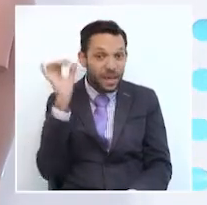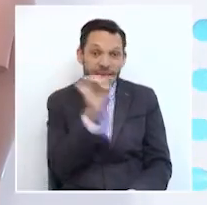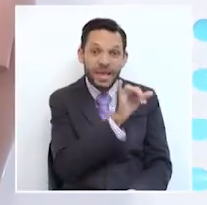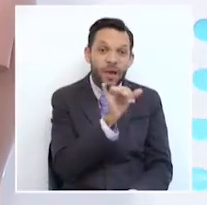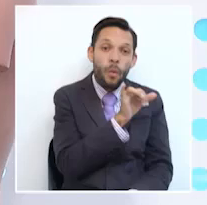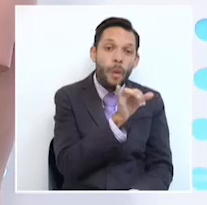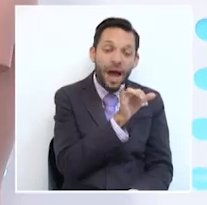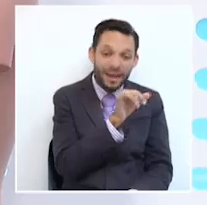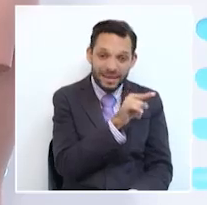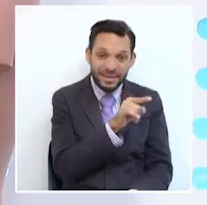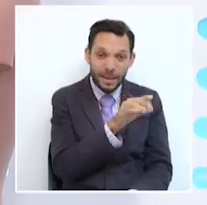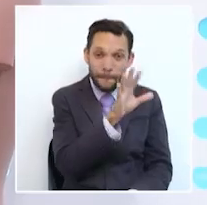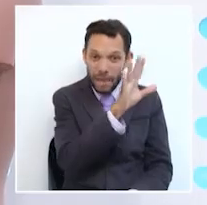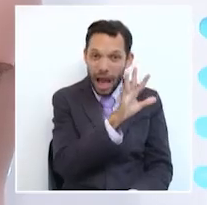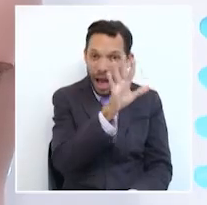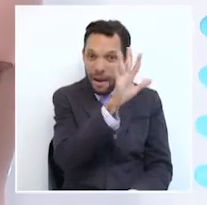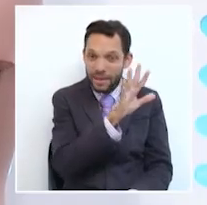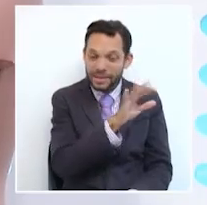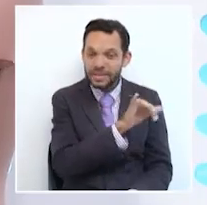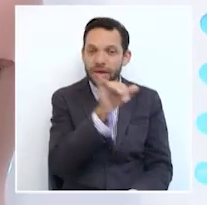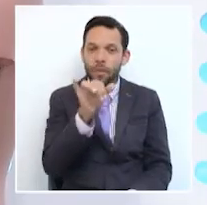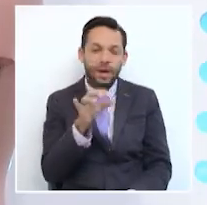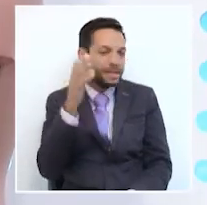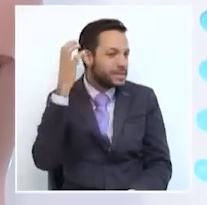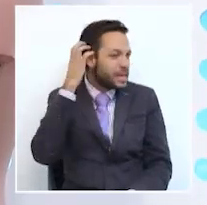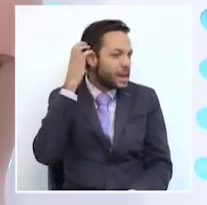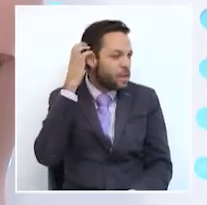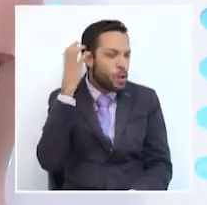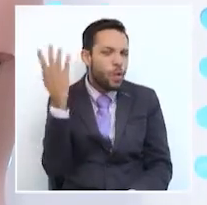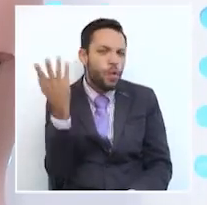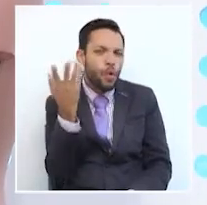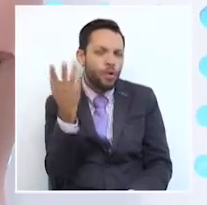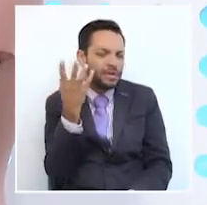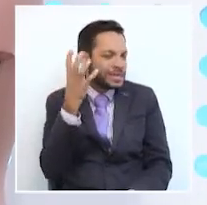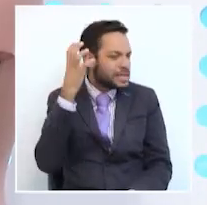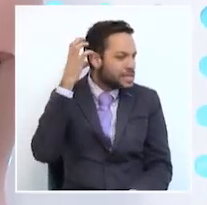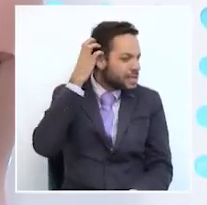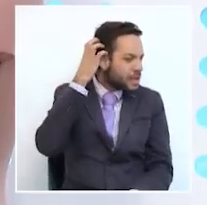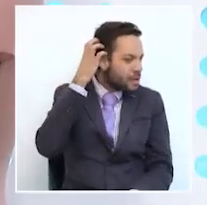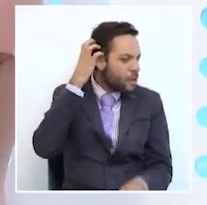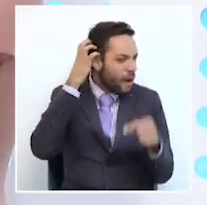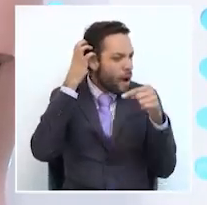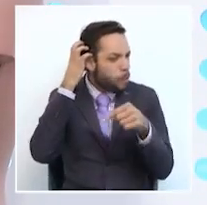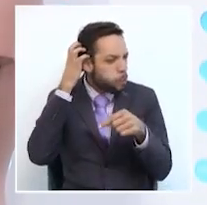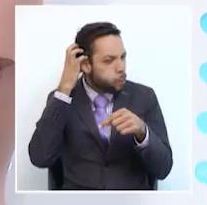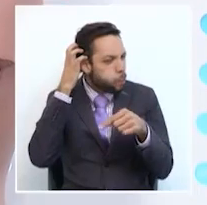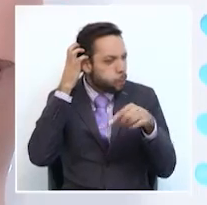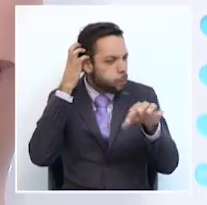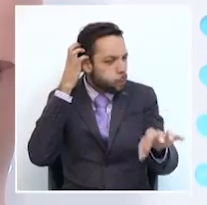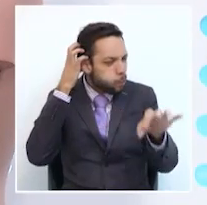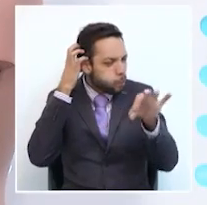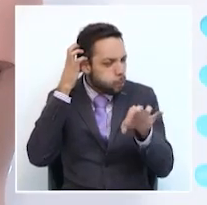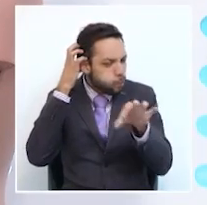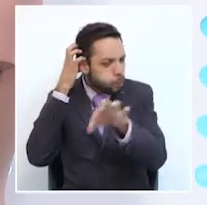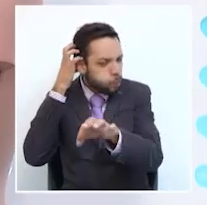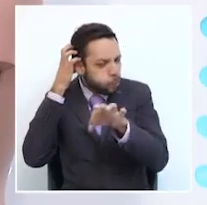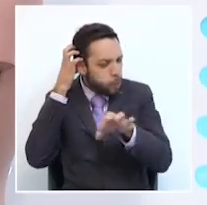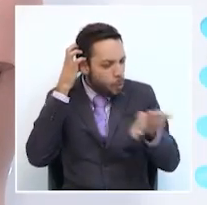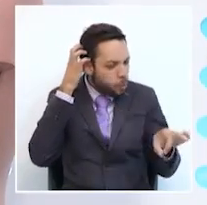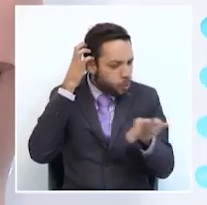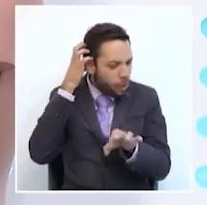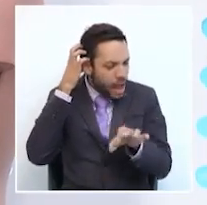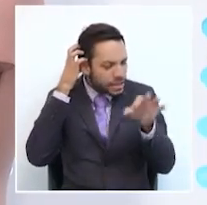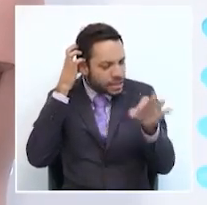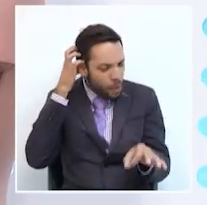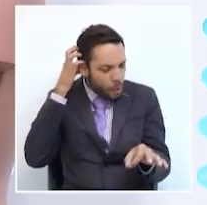neurofeedback y entonces vamos a ubicar esos sitios del cerebro que están alterados para uno poder determinar la terapia que